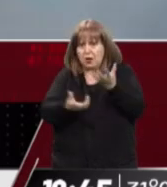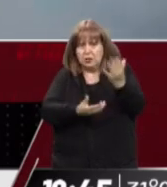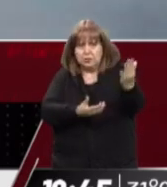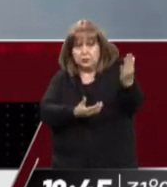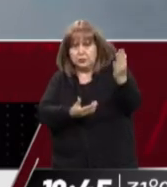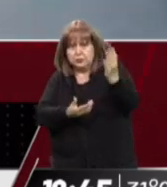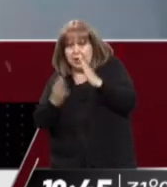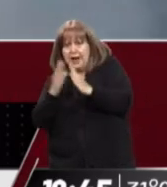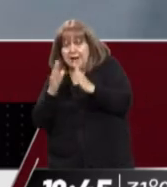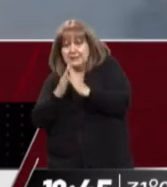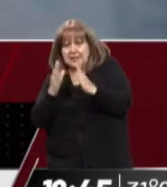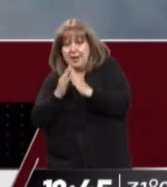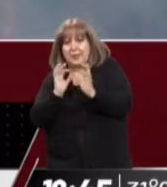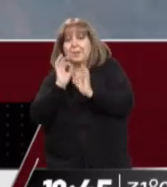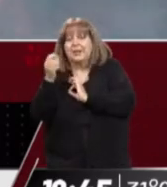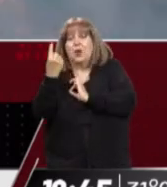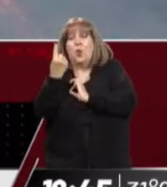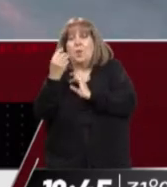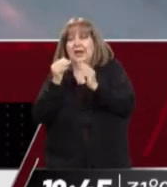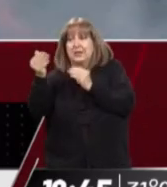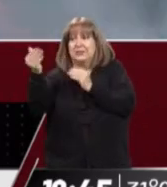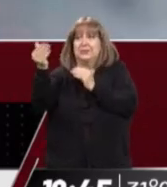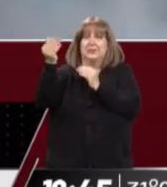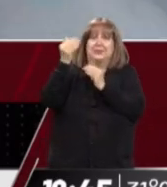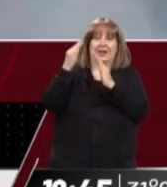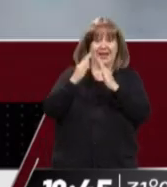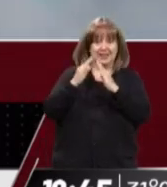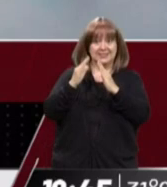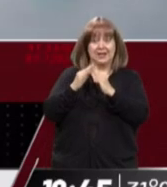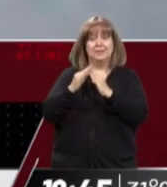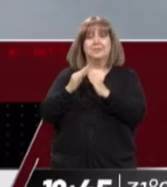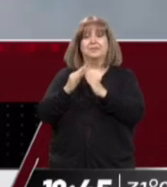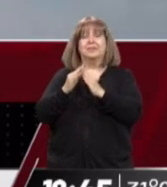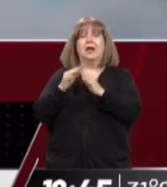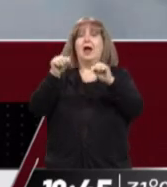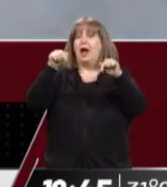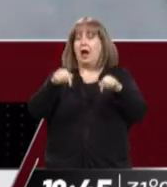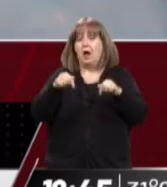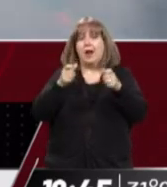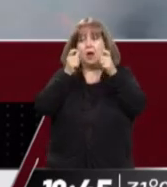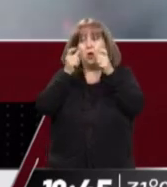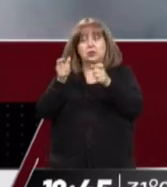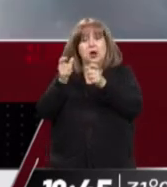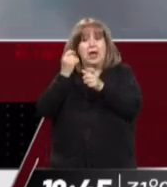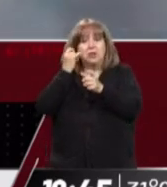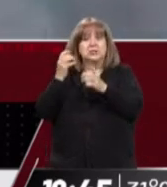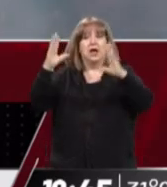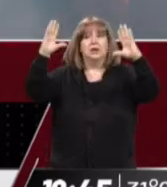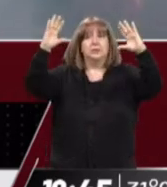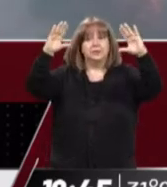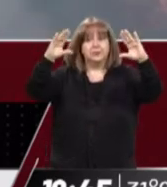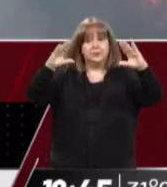les llegó realmente hasta menos de un metro hasta ahora como nos informaban está no controlado Pero al menos no